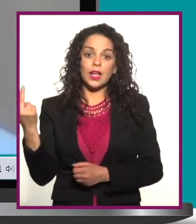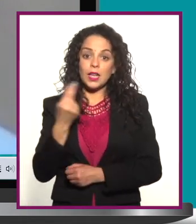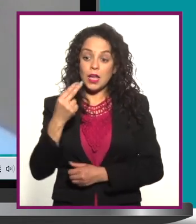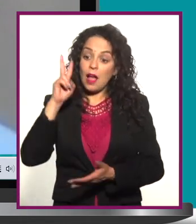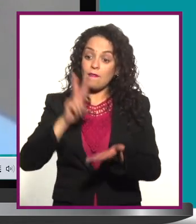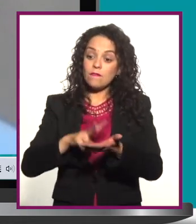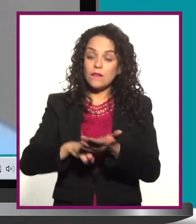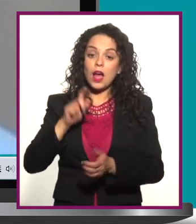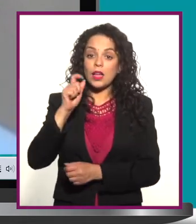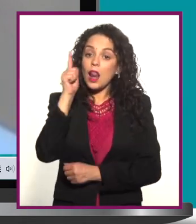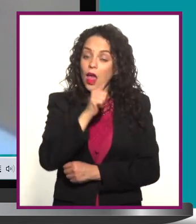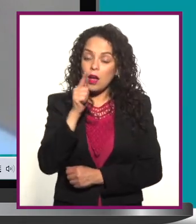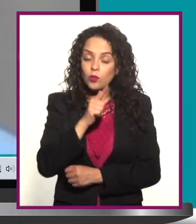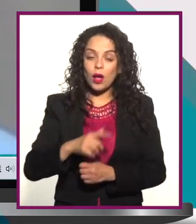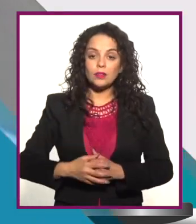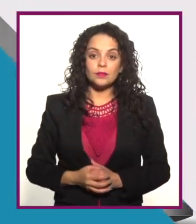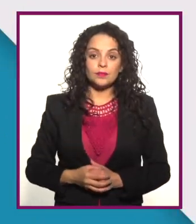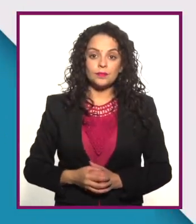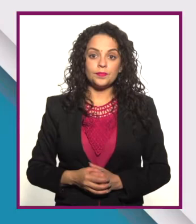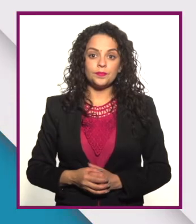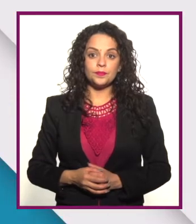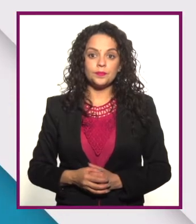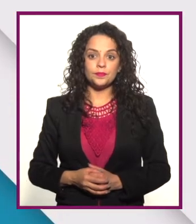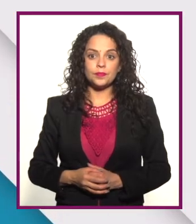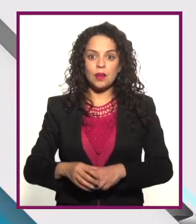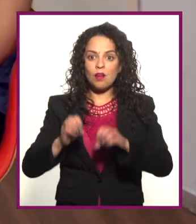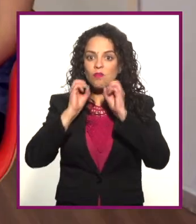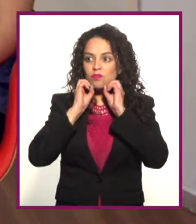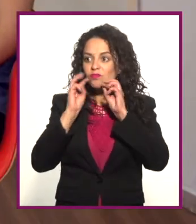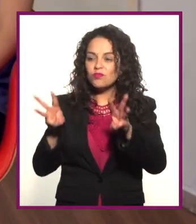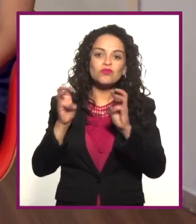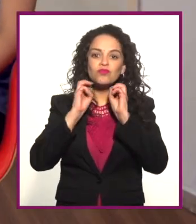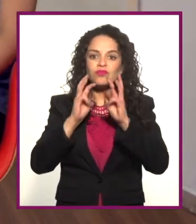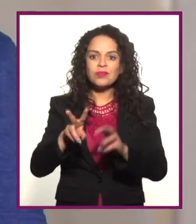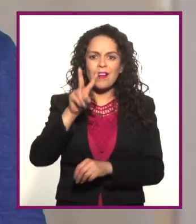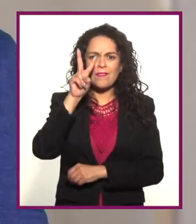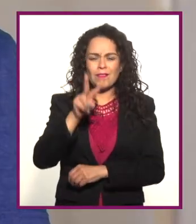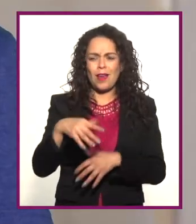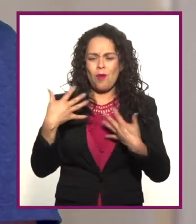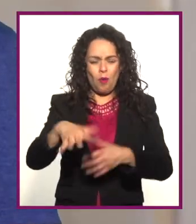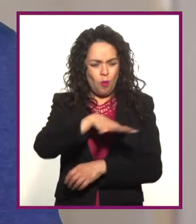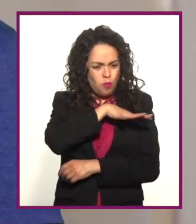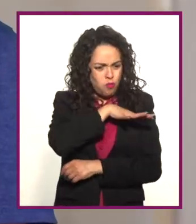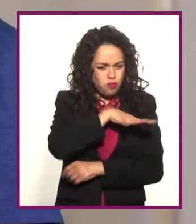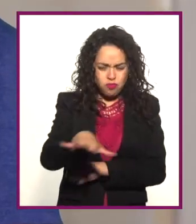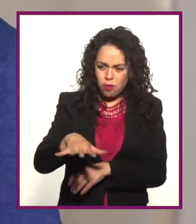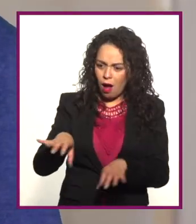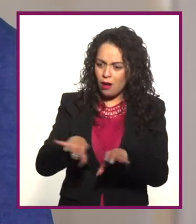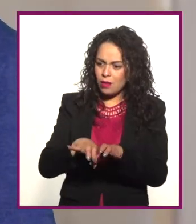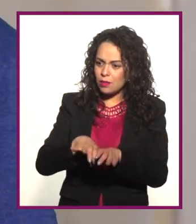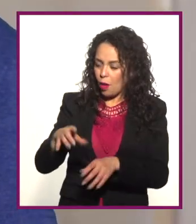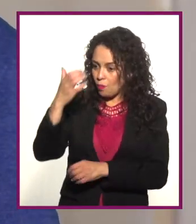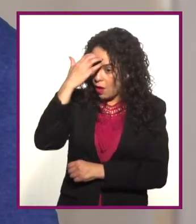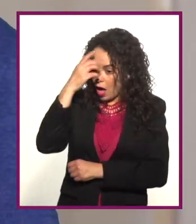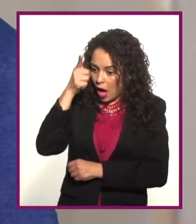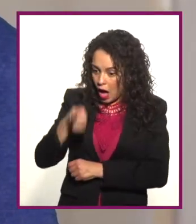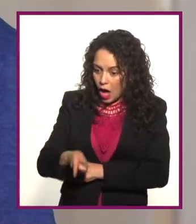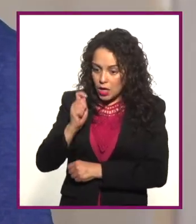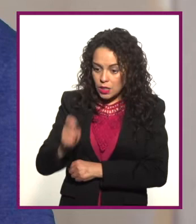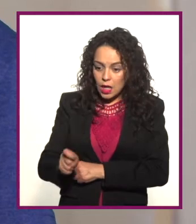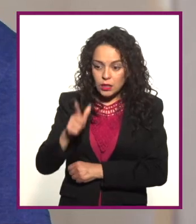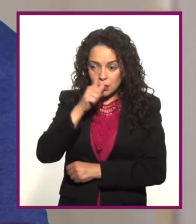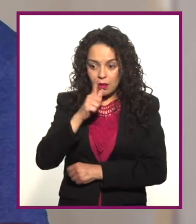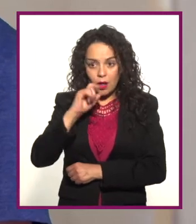Que valoren las lenguas. ¡Guau! Es increíble el saber cómo conocer una